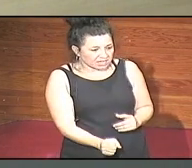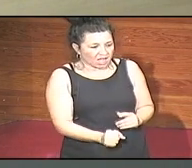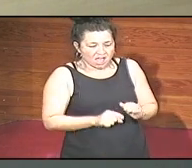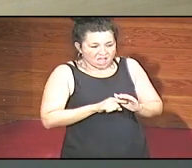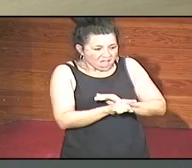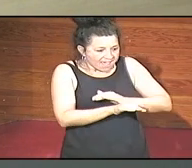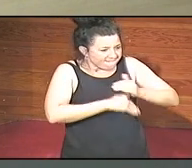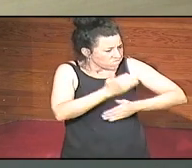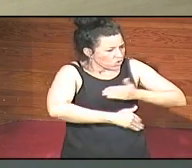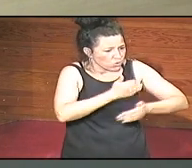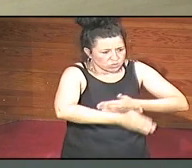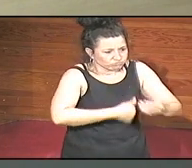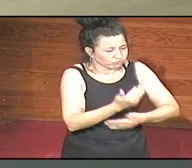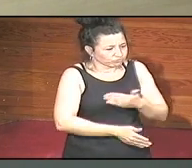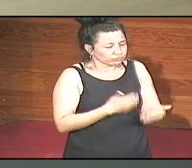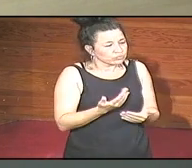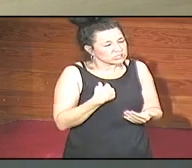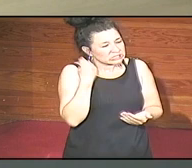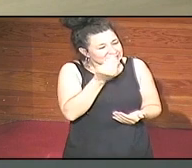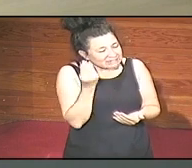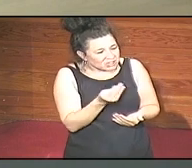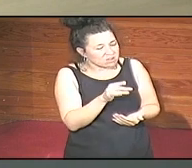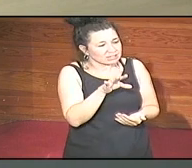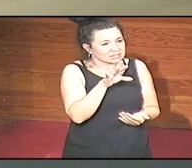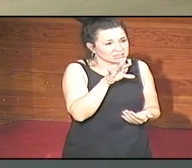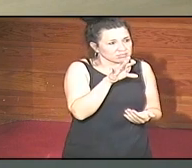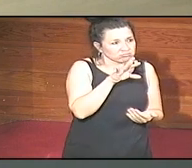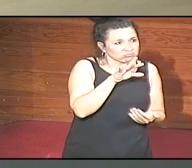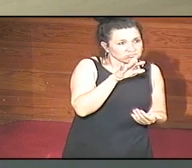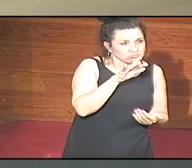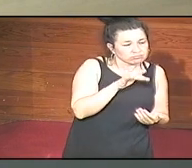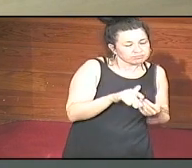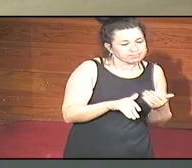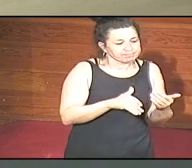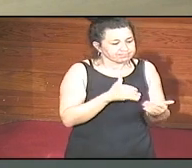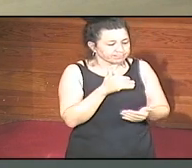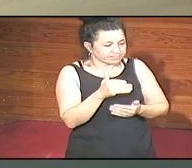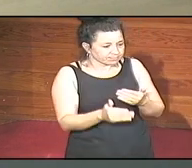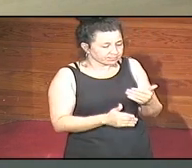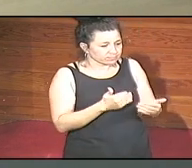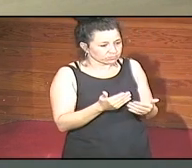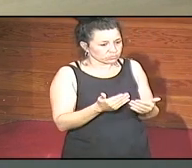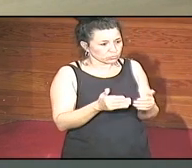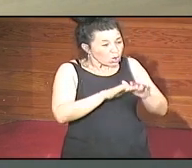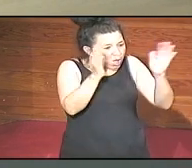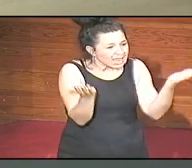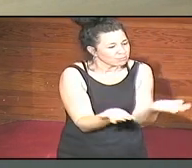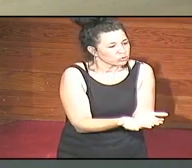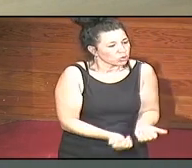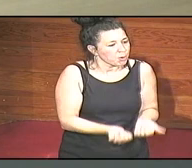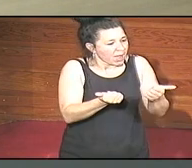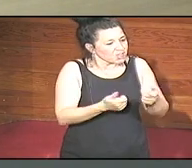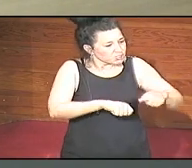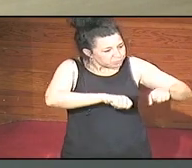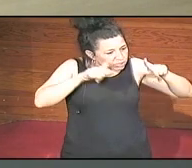ser mucho más va a estar mucho más presente en lo que es el mundo es un continente